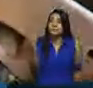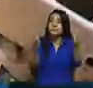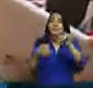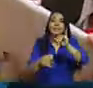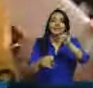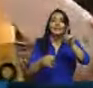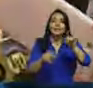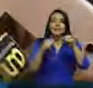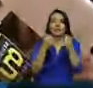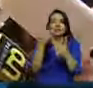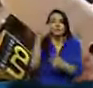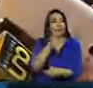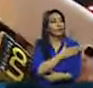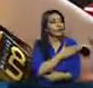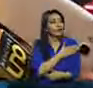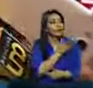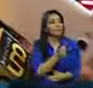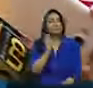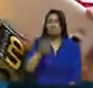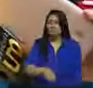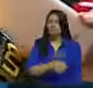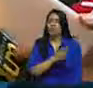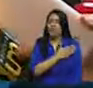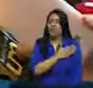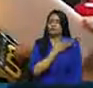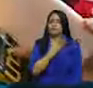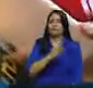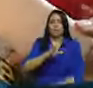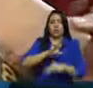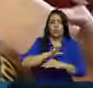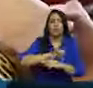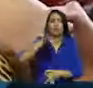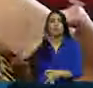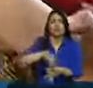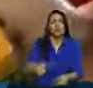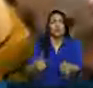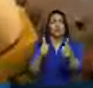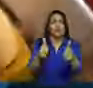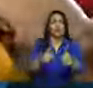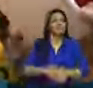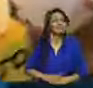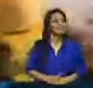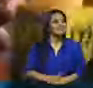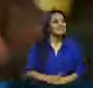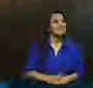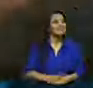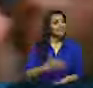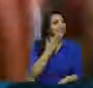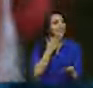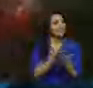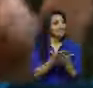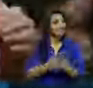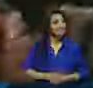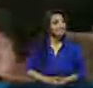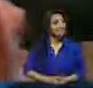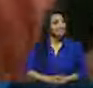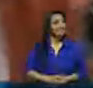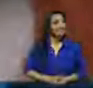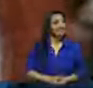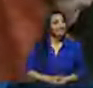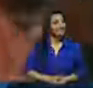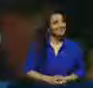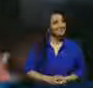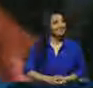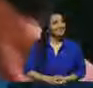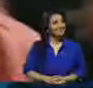Izquierda Democrática. ¿Confiado, general? Confiado de que el pueblo vote bien. Muchas gracias, general. Así es